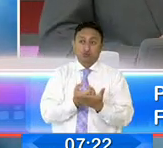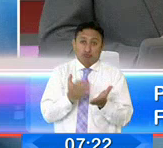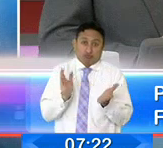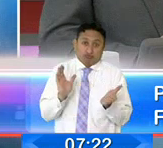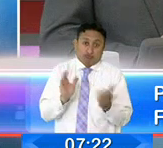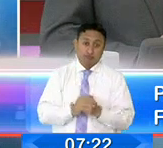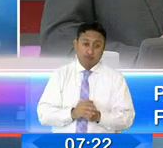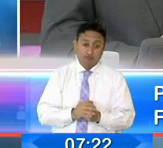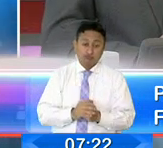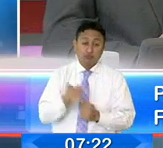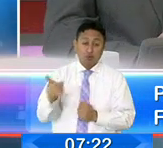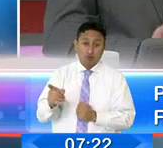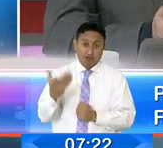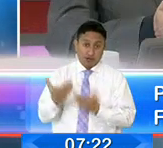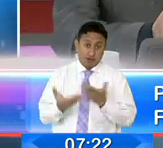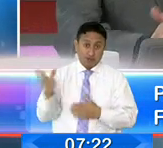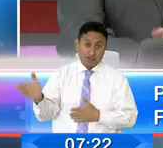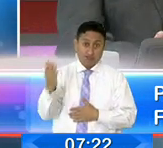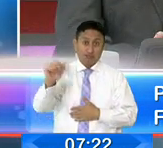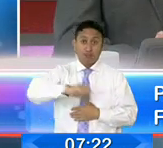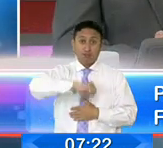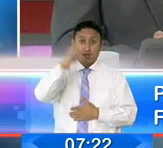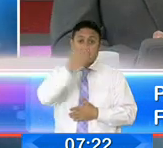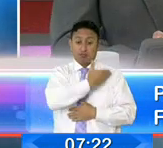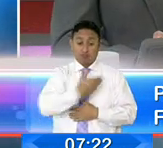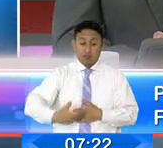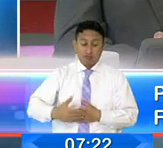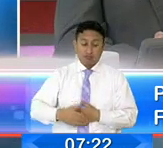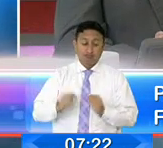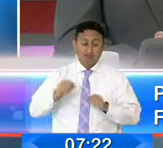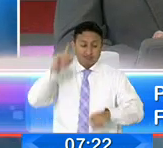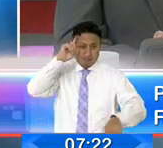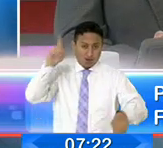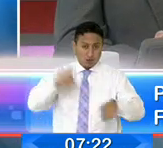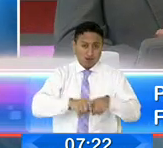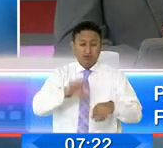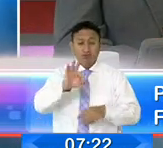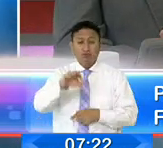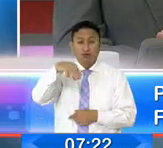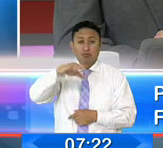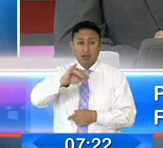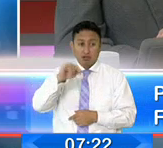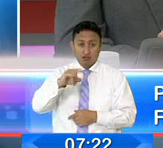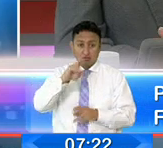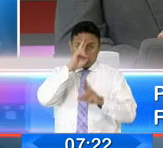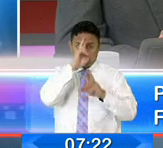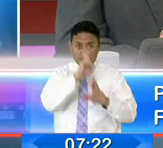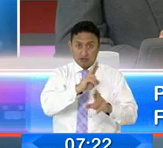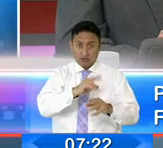eventual llegada suya a la presidencia, ¿mantendría los acuerdos con el Fondo Monetario Internacional?